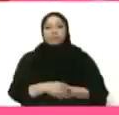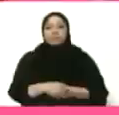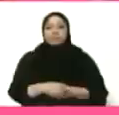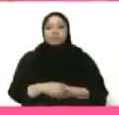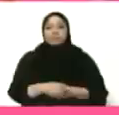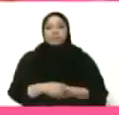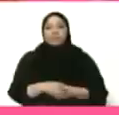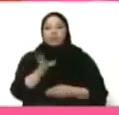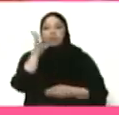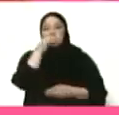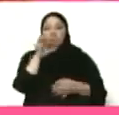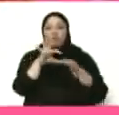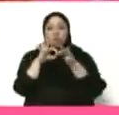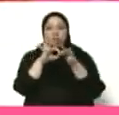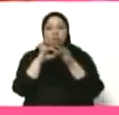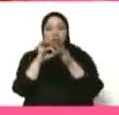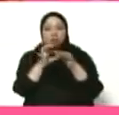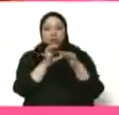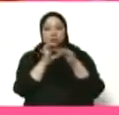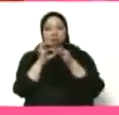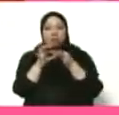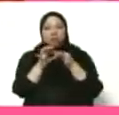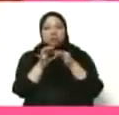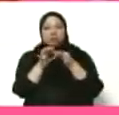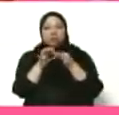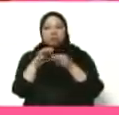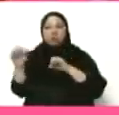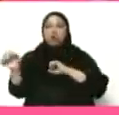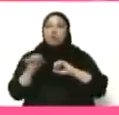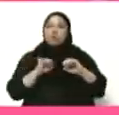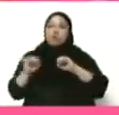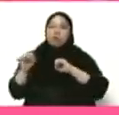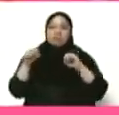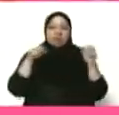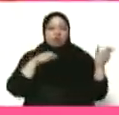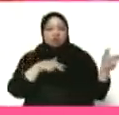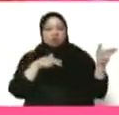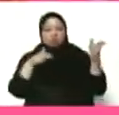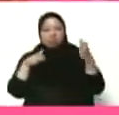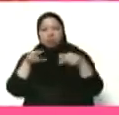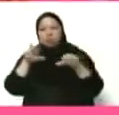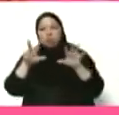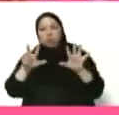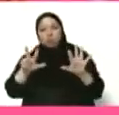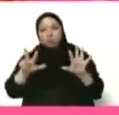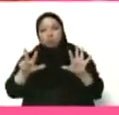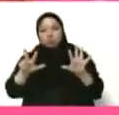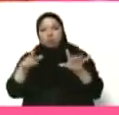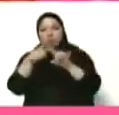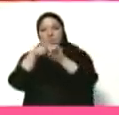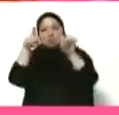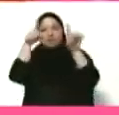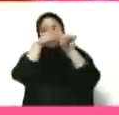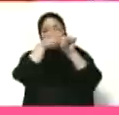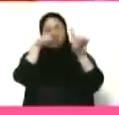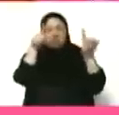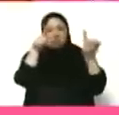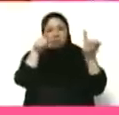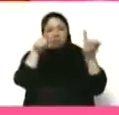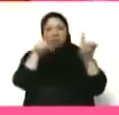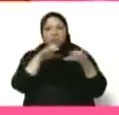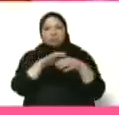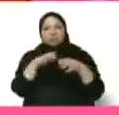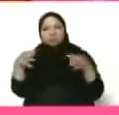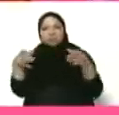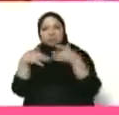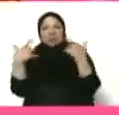No había unidad, había movimientos guerrilleros, había como 8 distintos, la mayoría